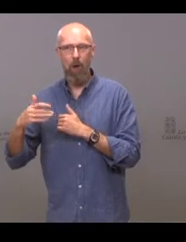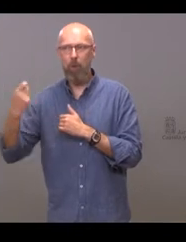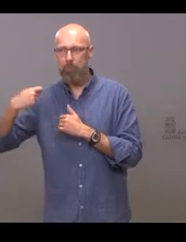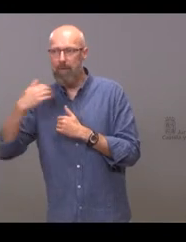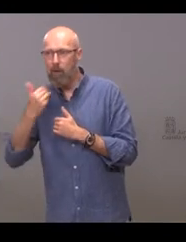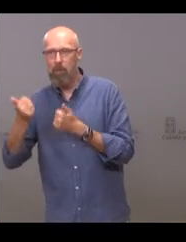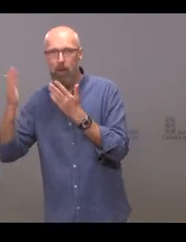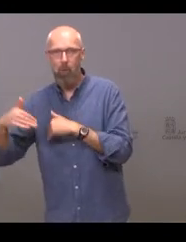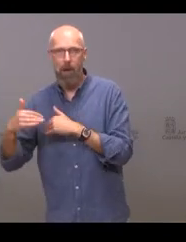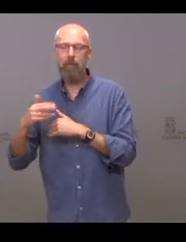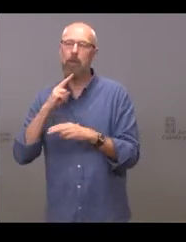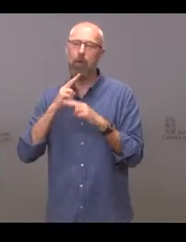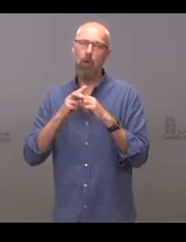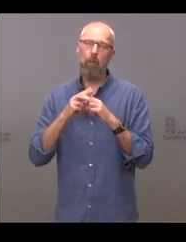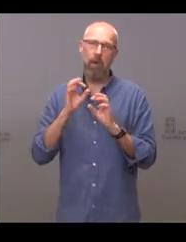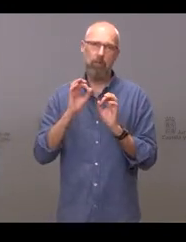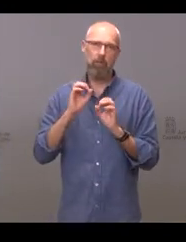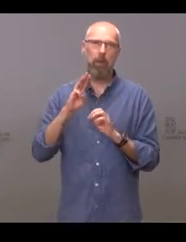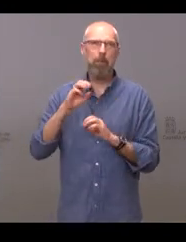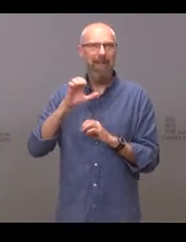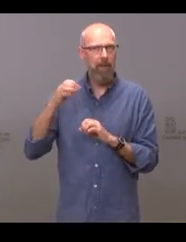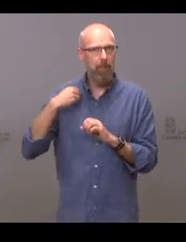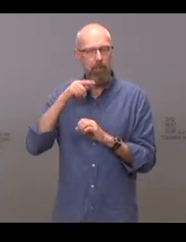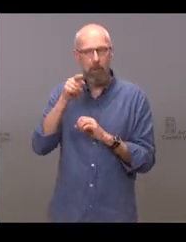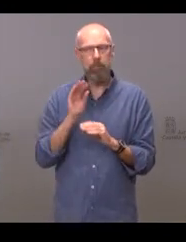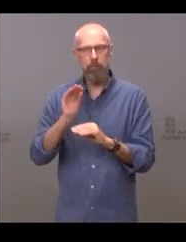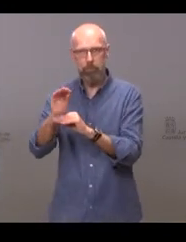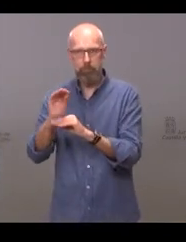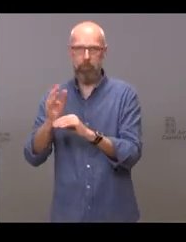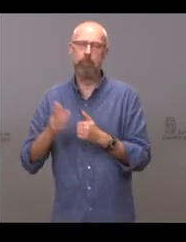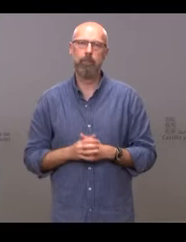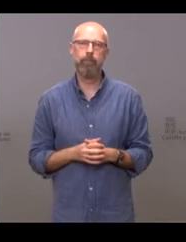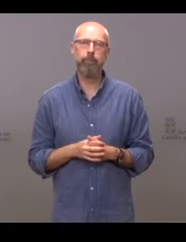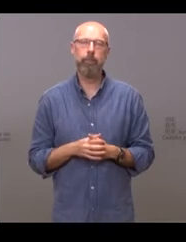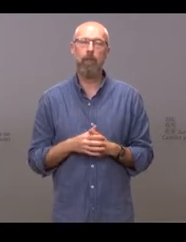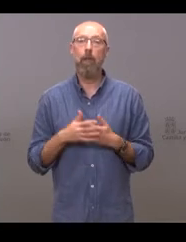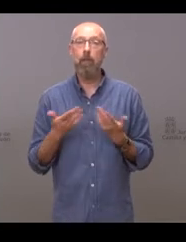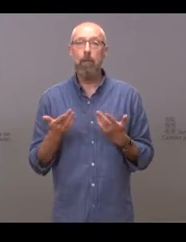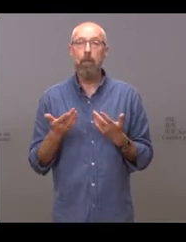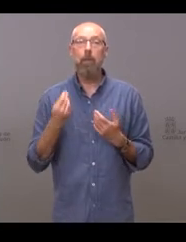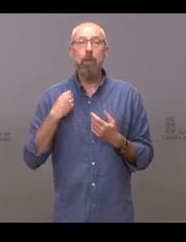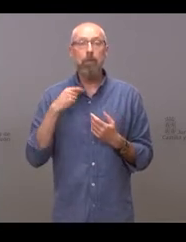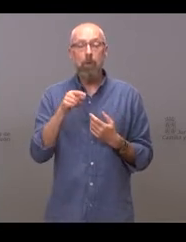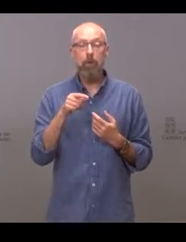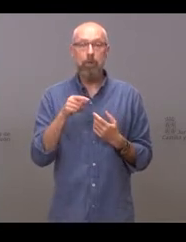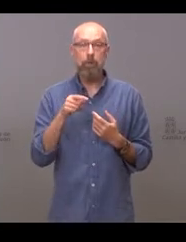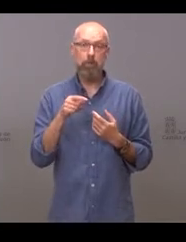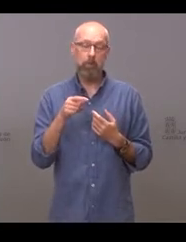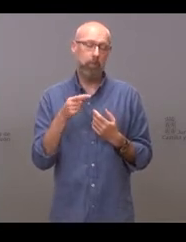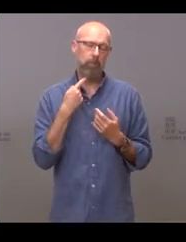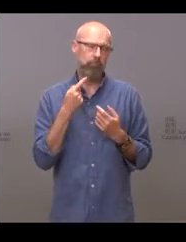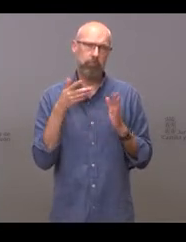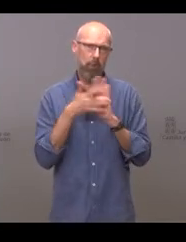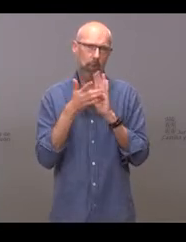aquí en castilla-león da continuidad después de muchos años por lo tanto estos han sido algunas referencias que quería hacer